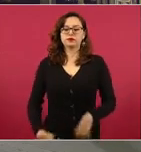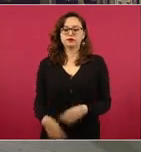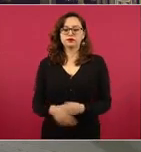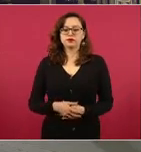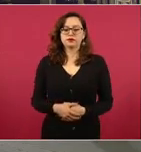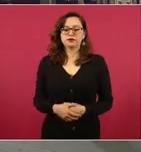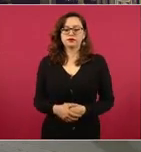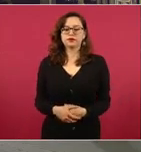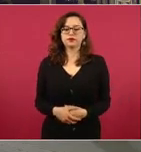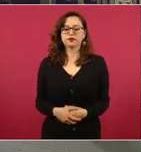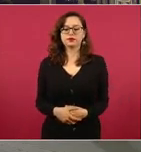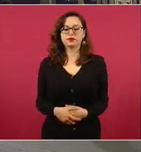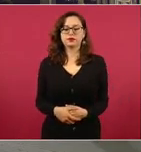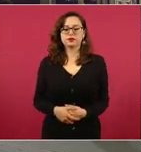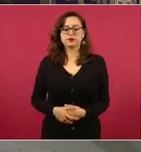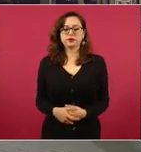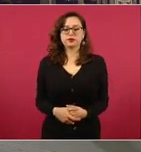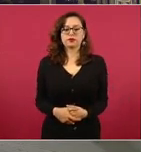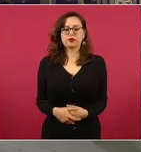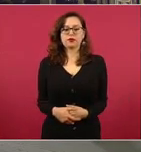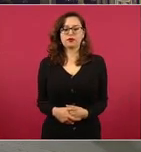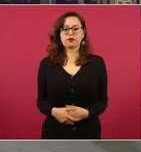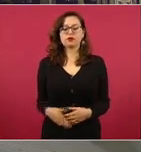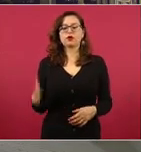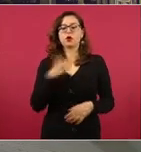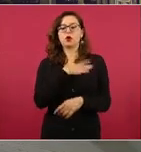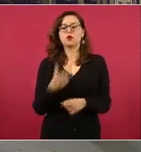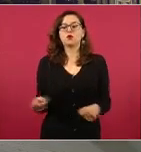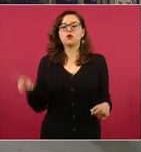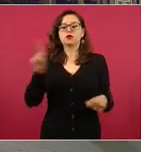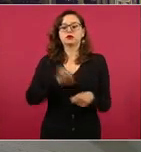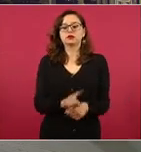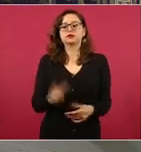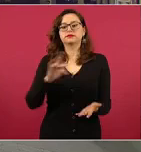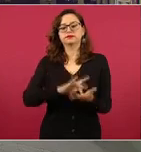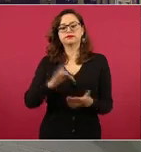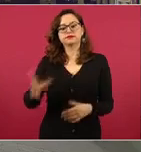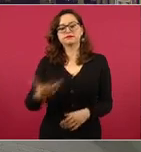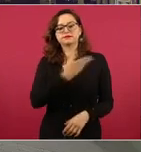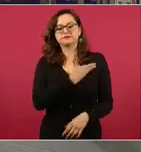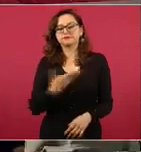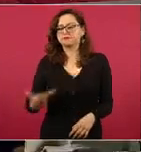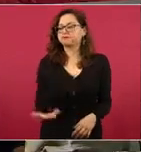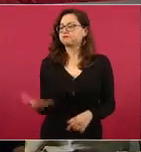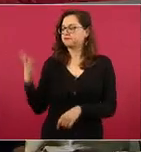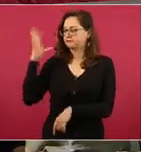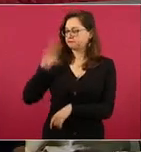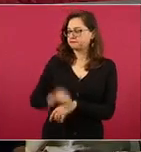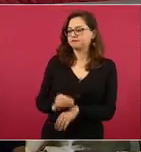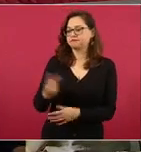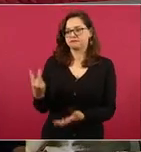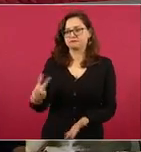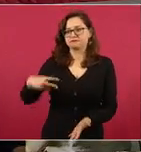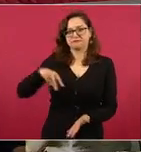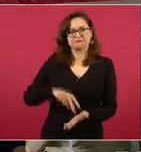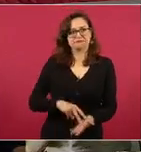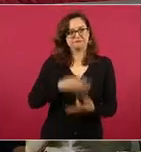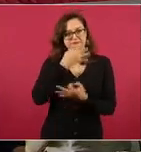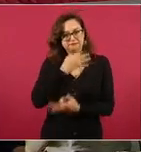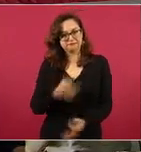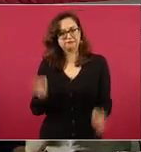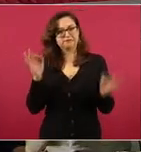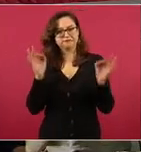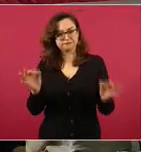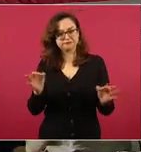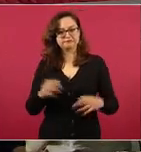Gracias. Muy buenos días, gracias, señor presidente, por permitirnos el espacio en esta mañanera.